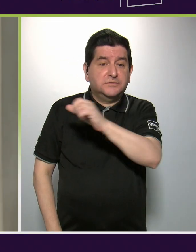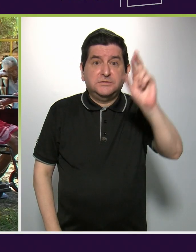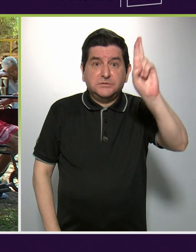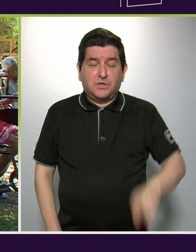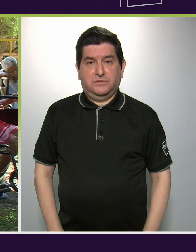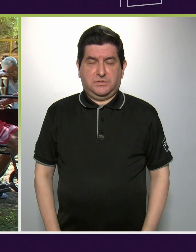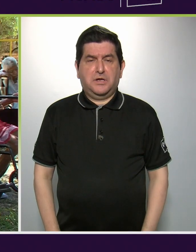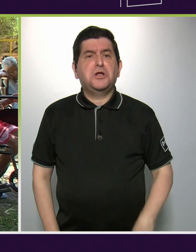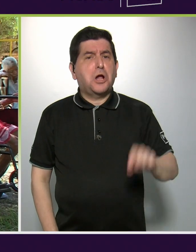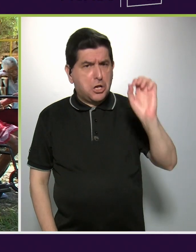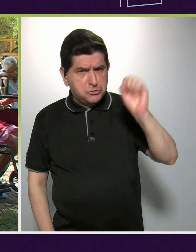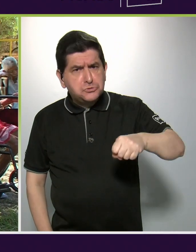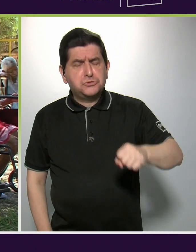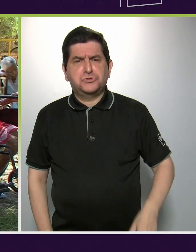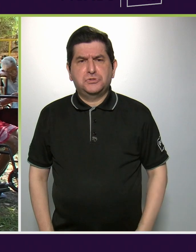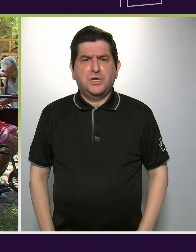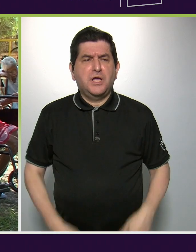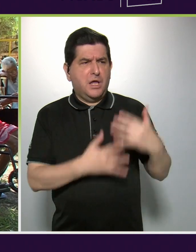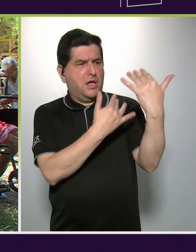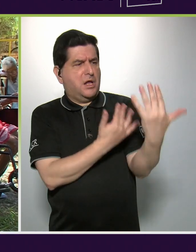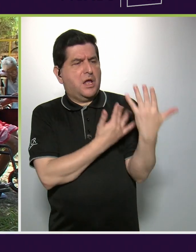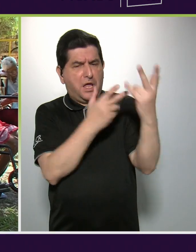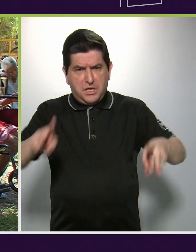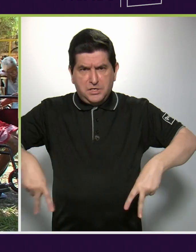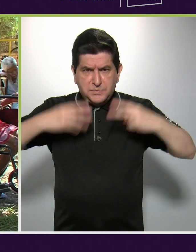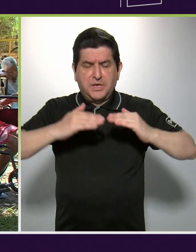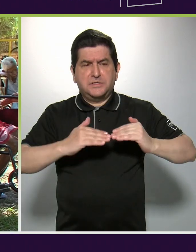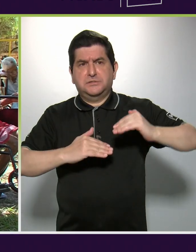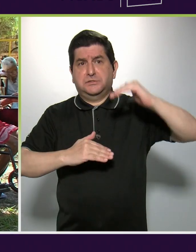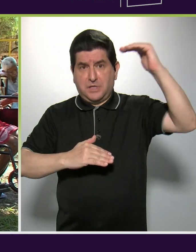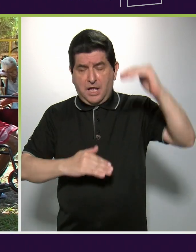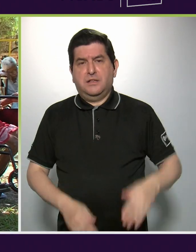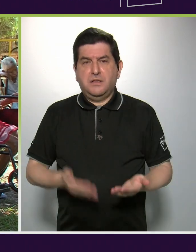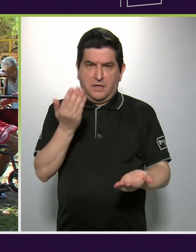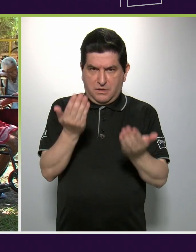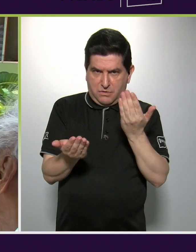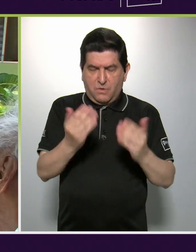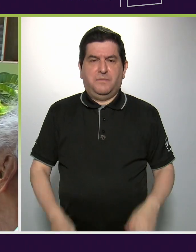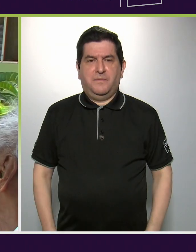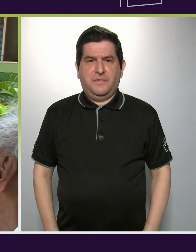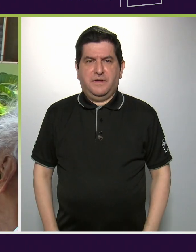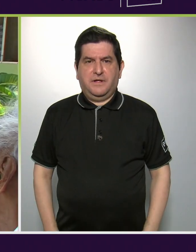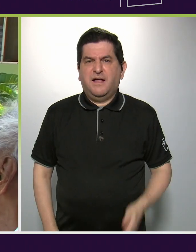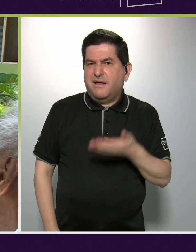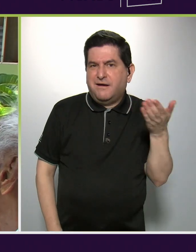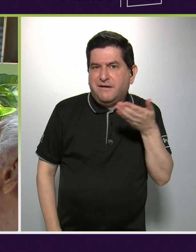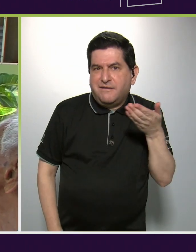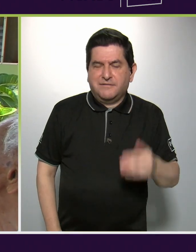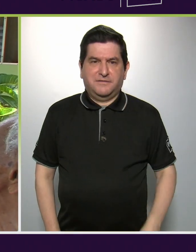Costa Rica, si bien es cierto, tienen una expectativa de vida elevada con respecto